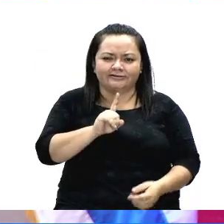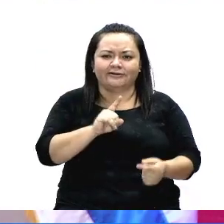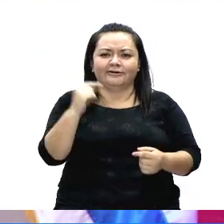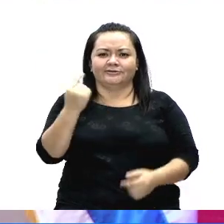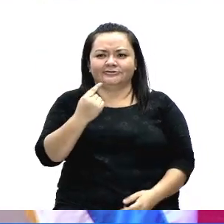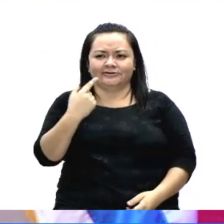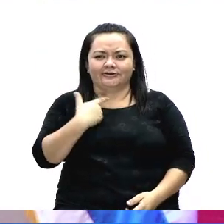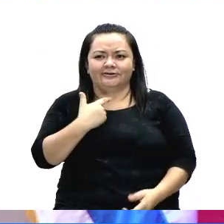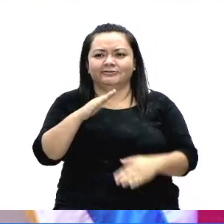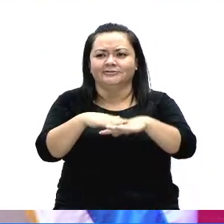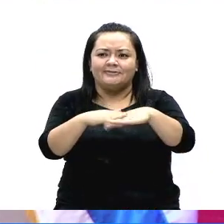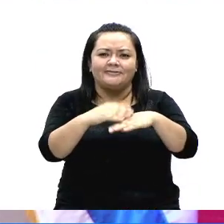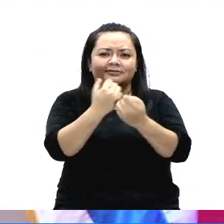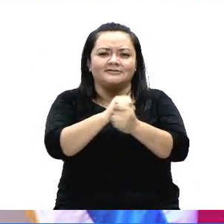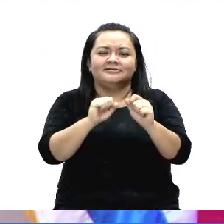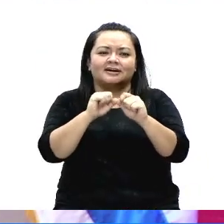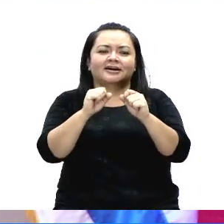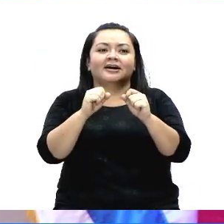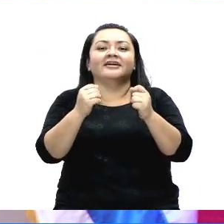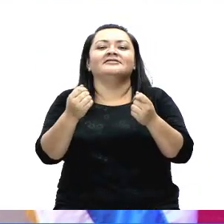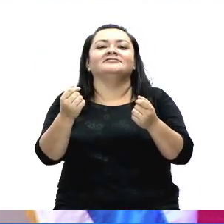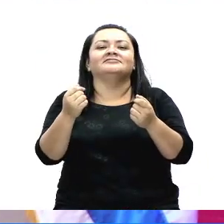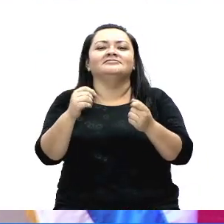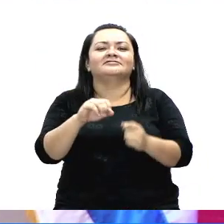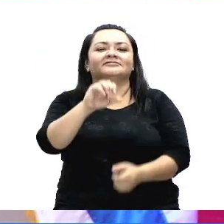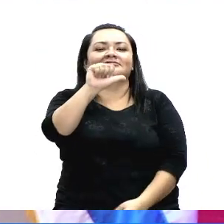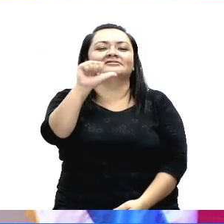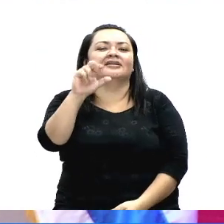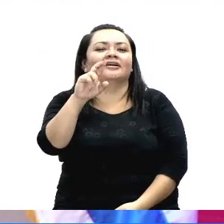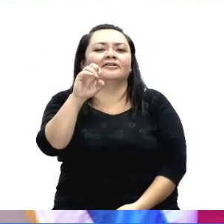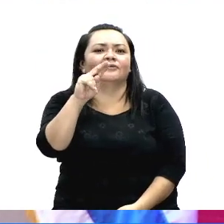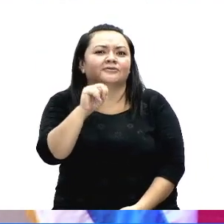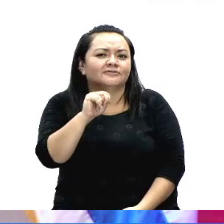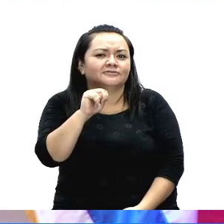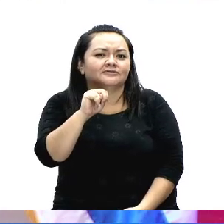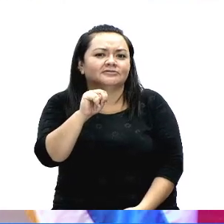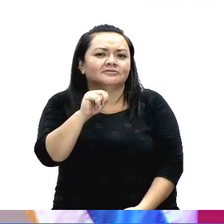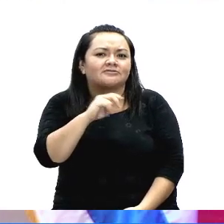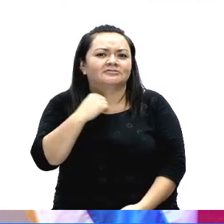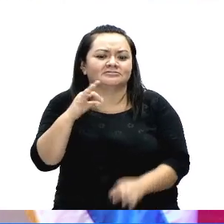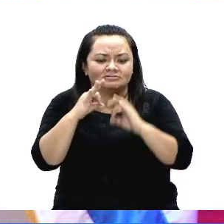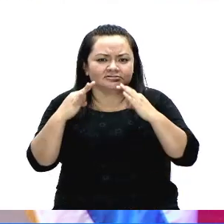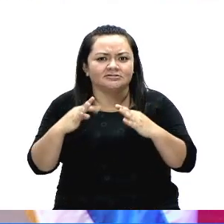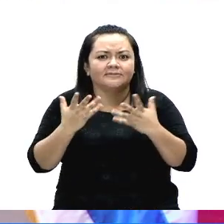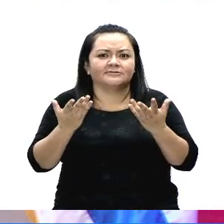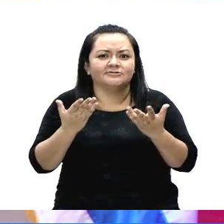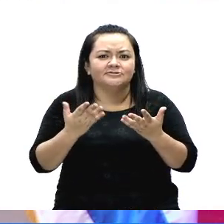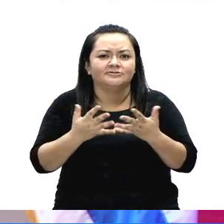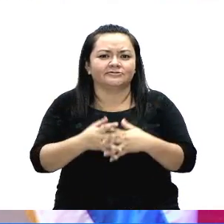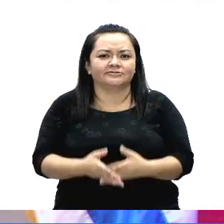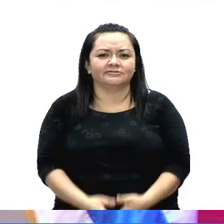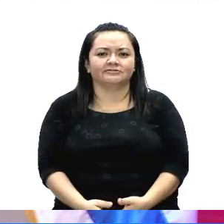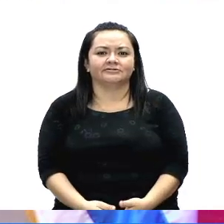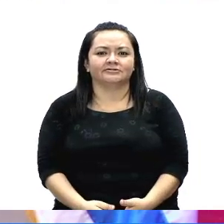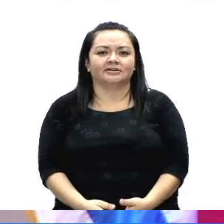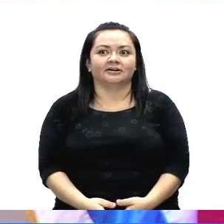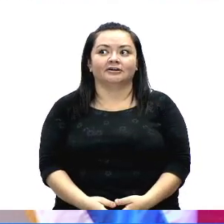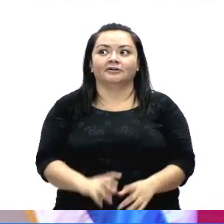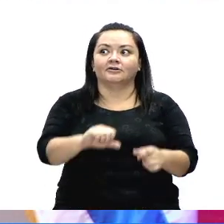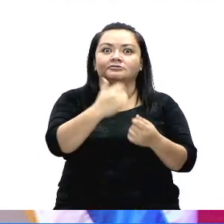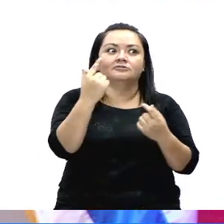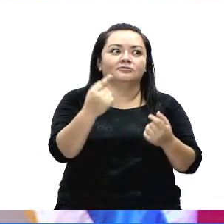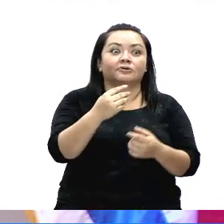sola siesta del llamado quiere líder no y guiaron el sumo sacerdote y los demás